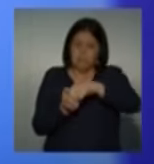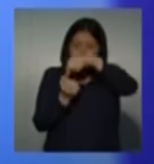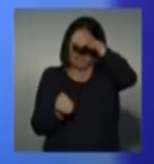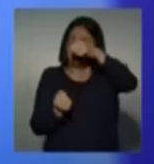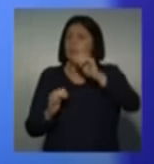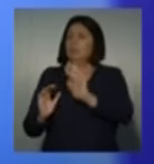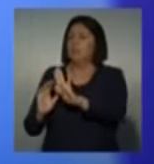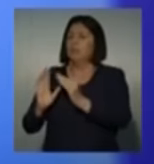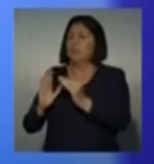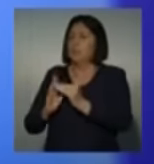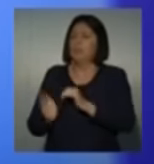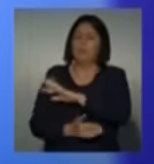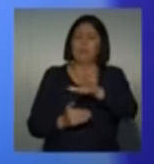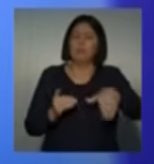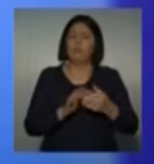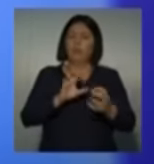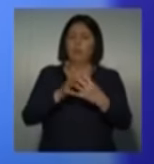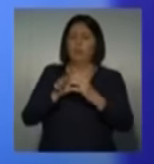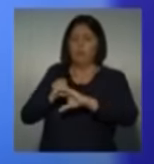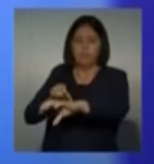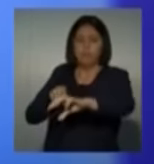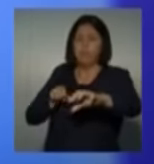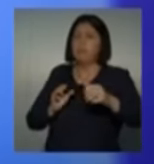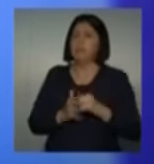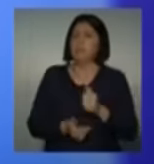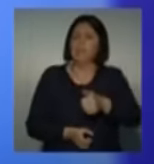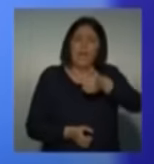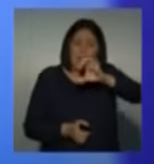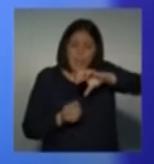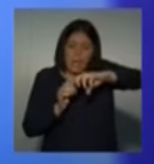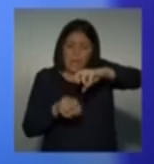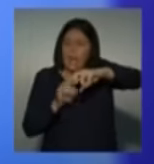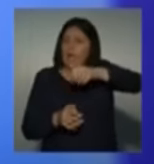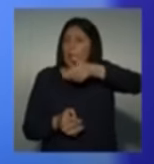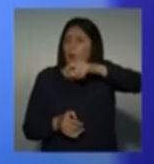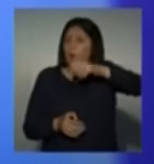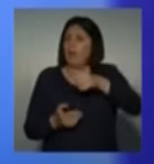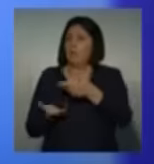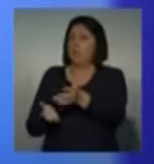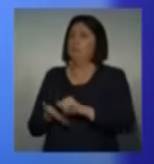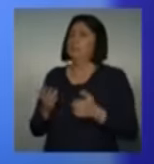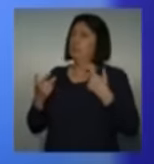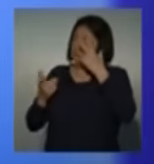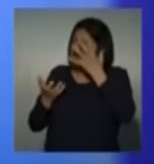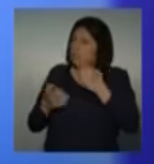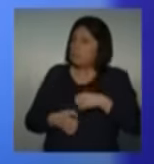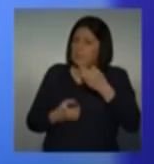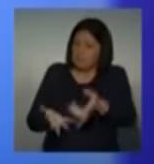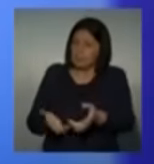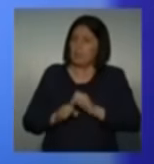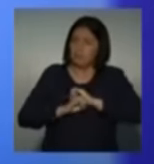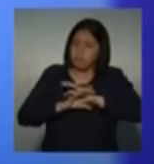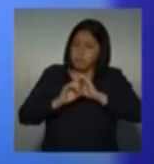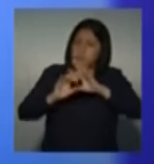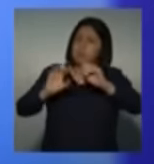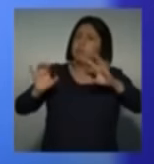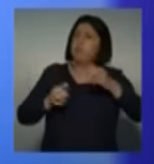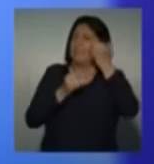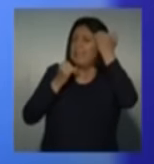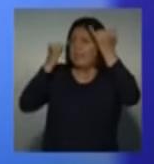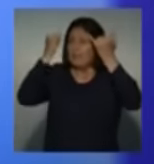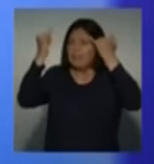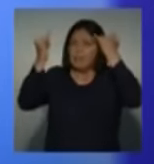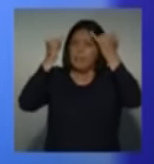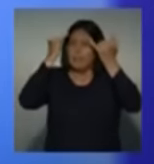Perú y agua para ellos. He querido que esta campaña sea una campaña de ideas. A lo largo de